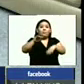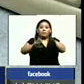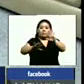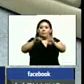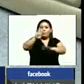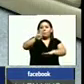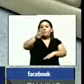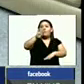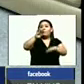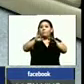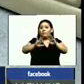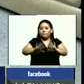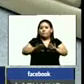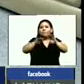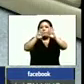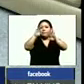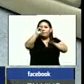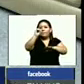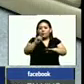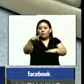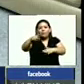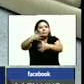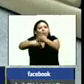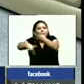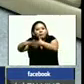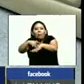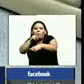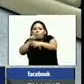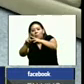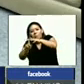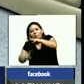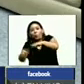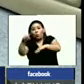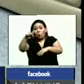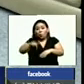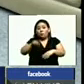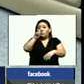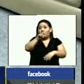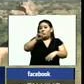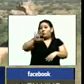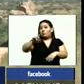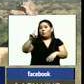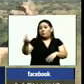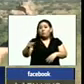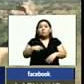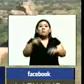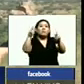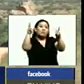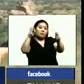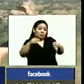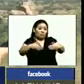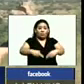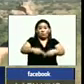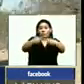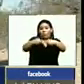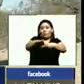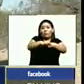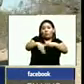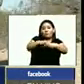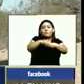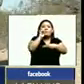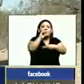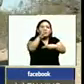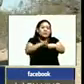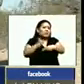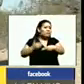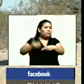En el mar Este año Tenemos 151 Respecto a la frontera Sur de Estados Unidos Milman señala